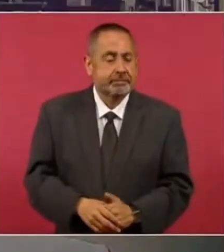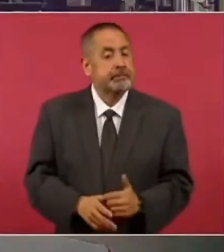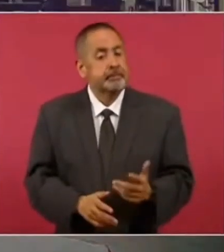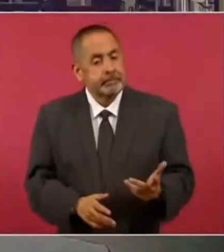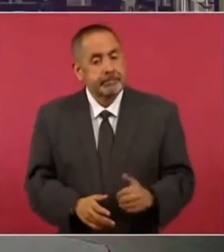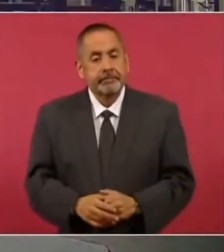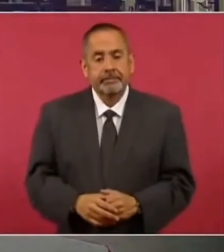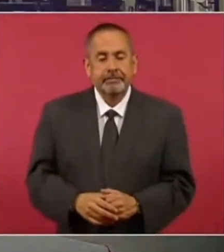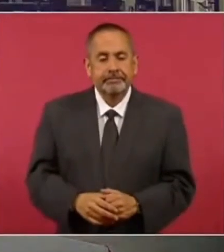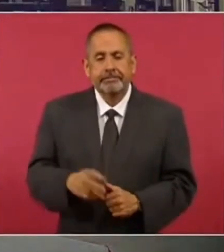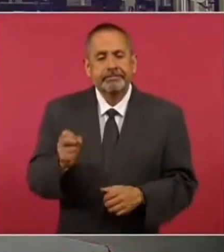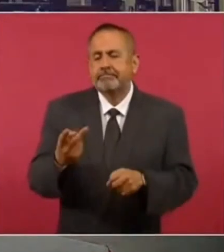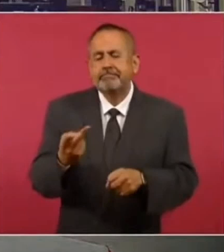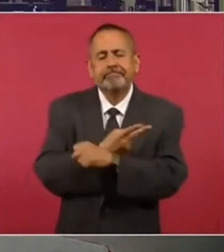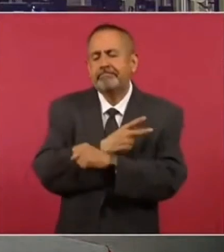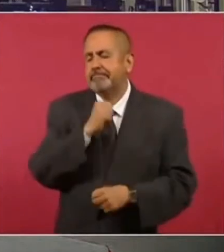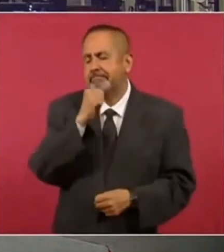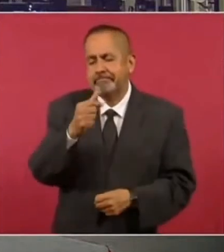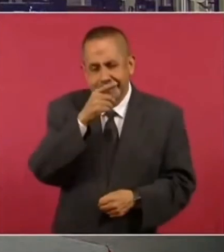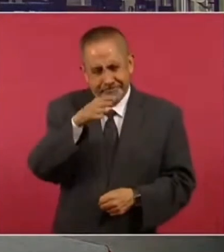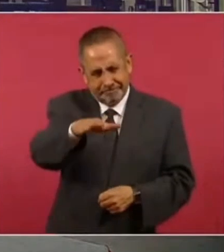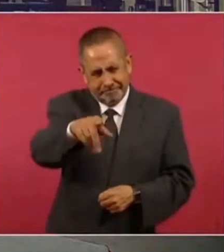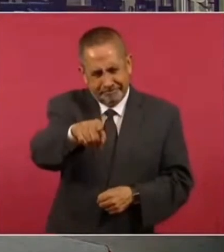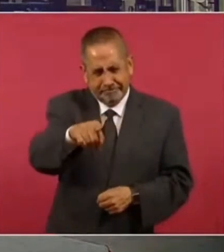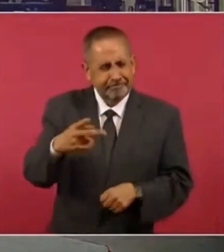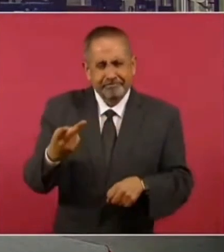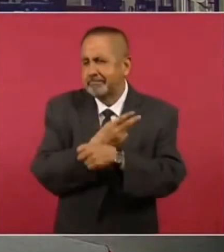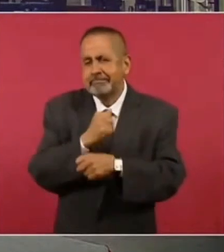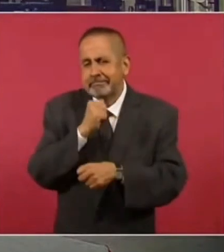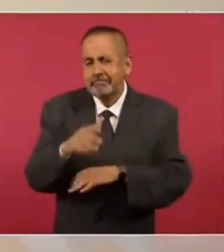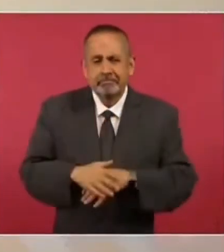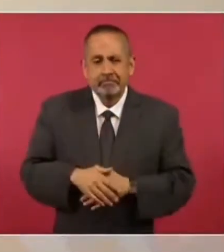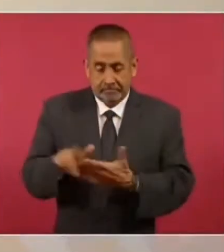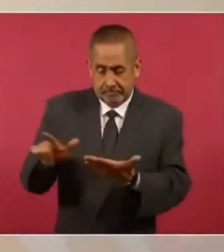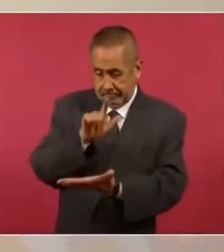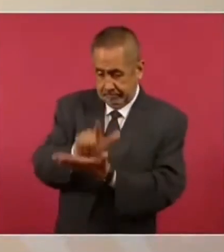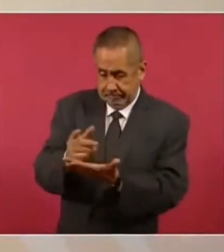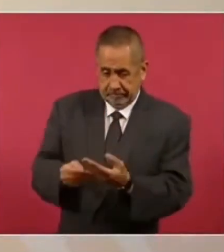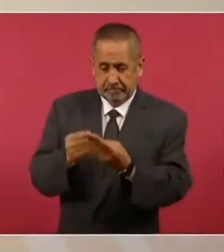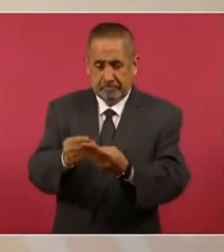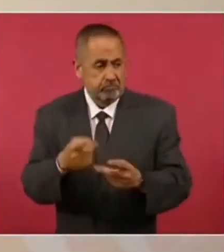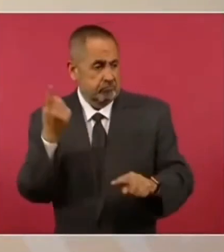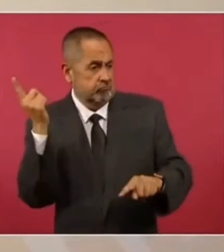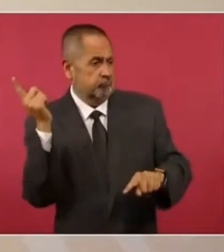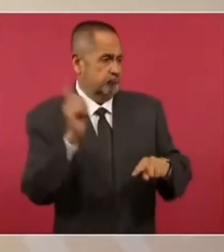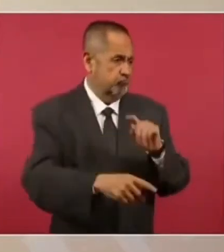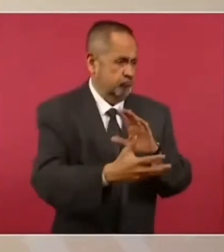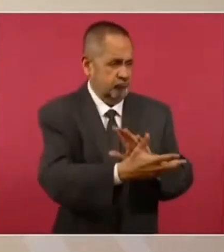Entonces, no pasa nada, no hay ninguna reforma